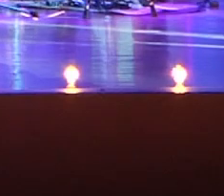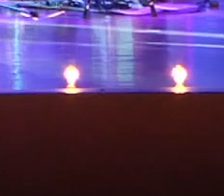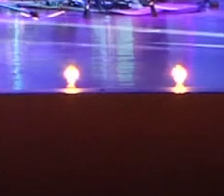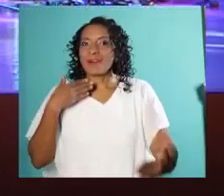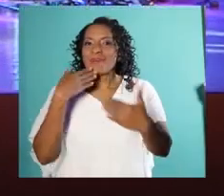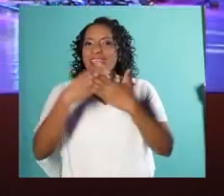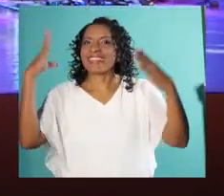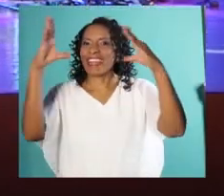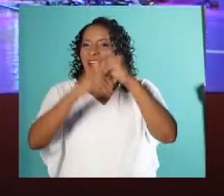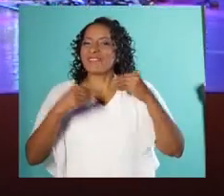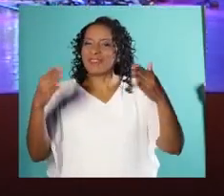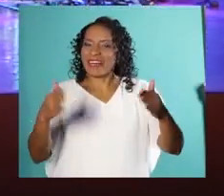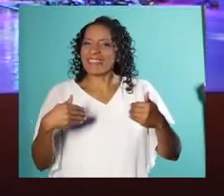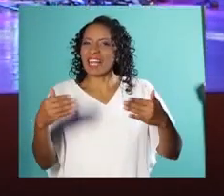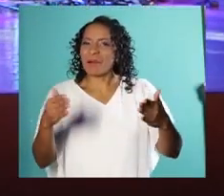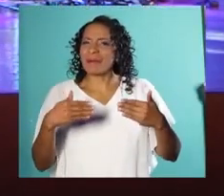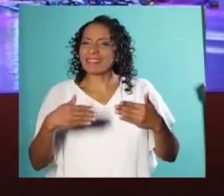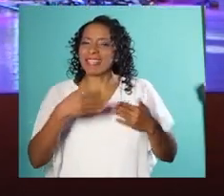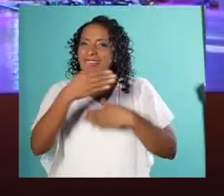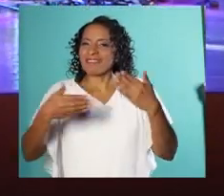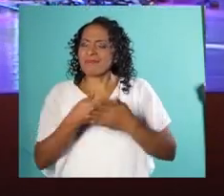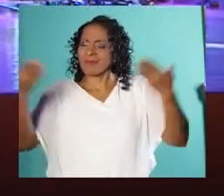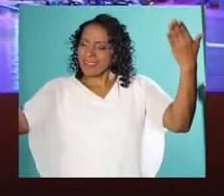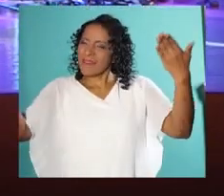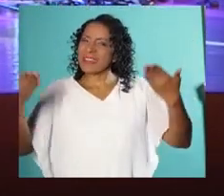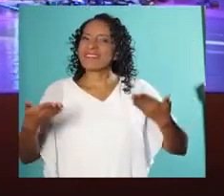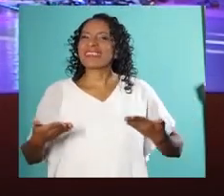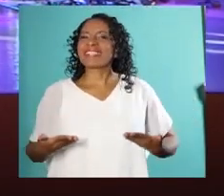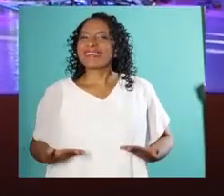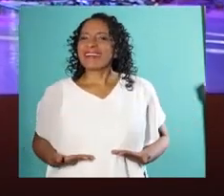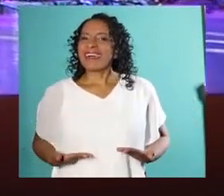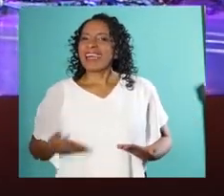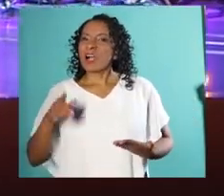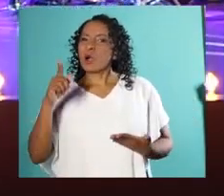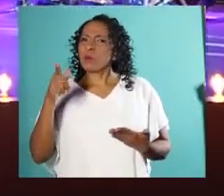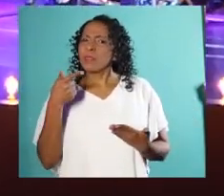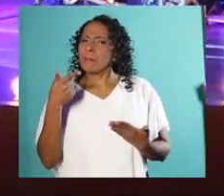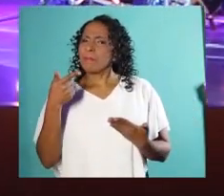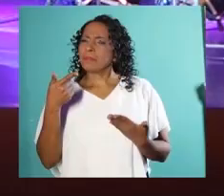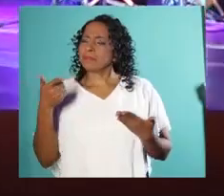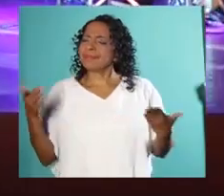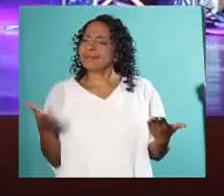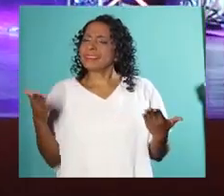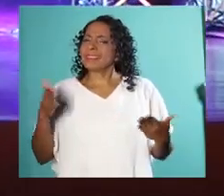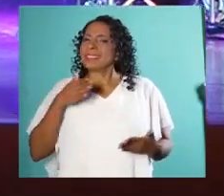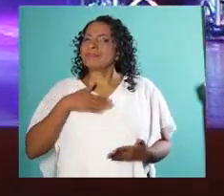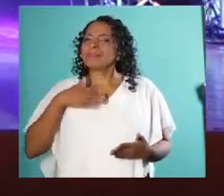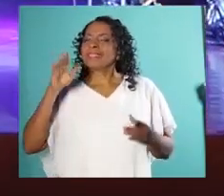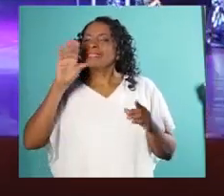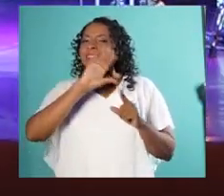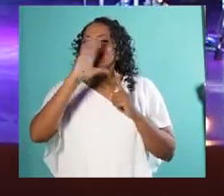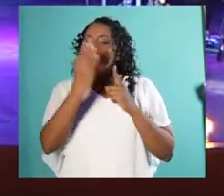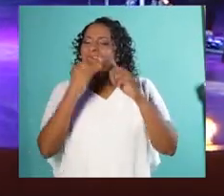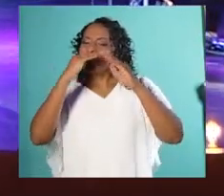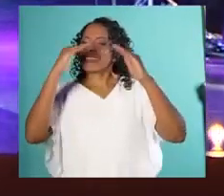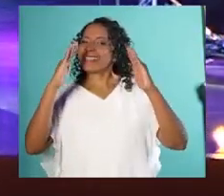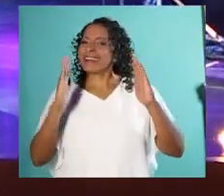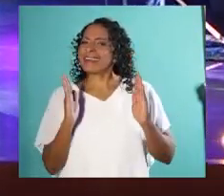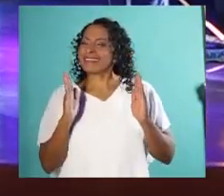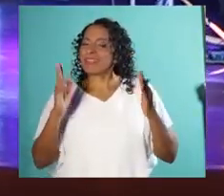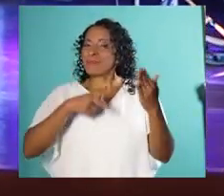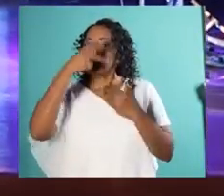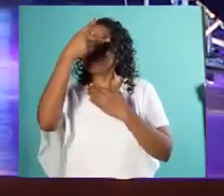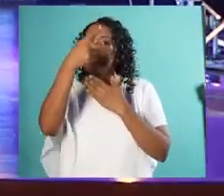Buenas noches, Panamá. Sean todos bienvenidos a una edición más de Mi Cultura en Casa. Programa que